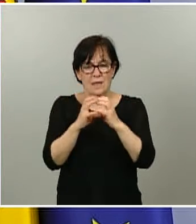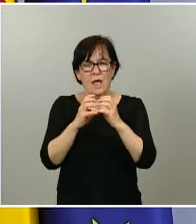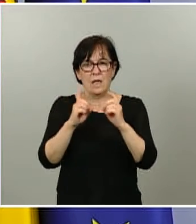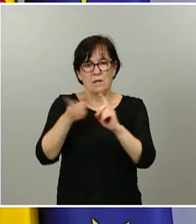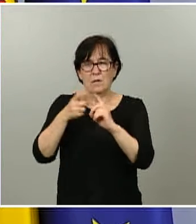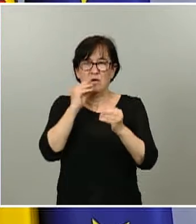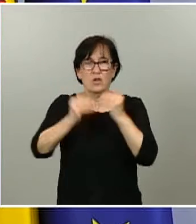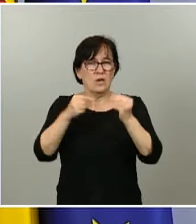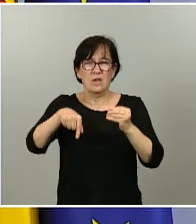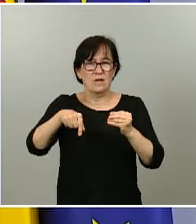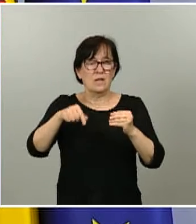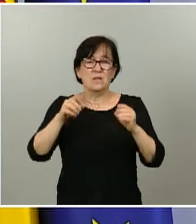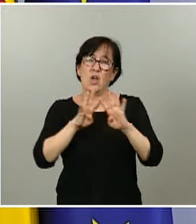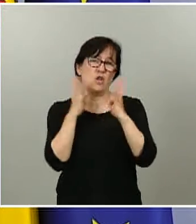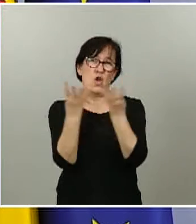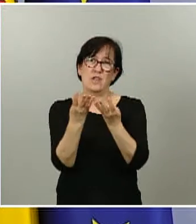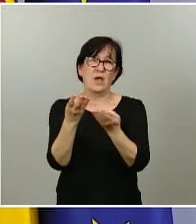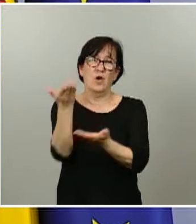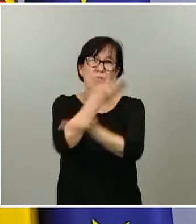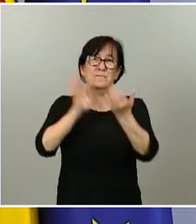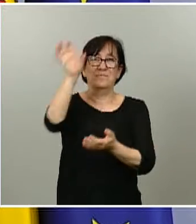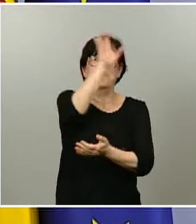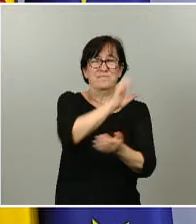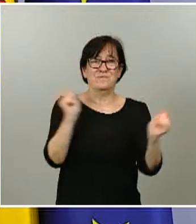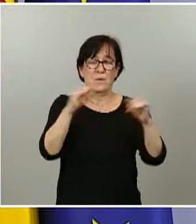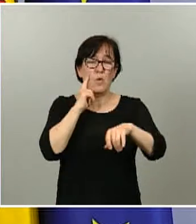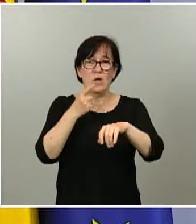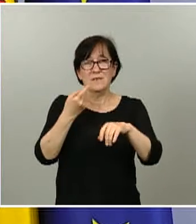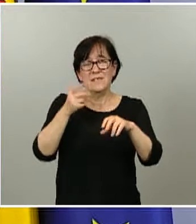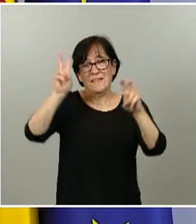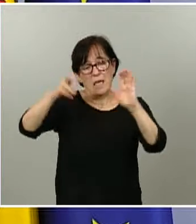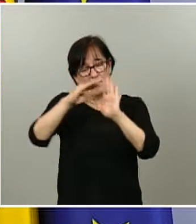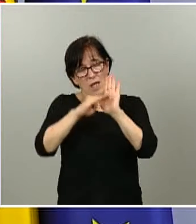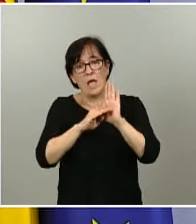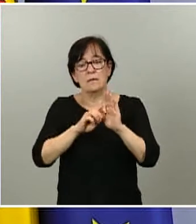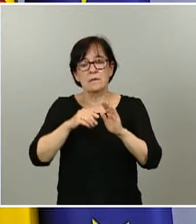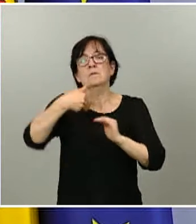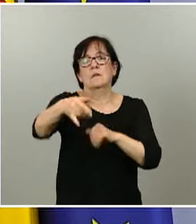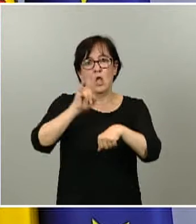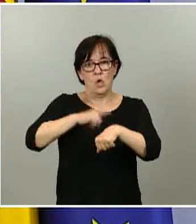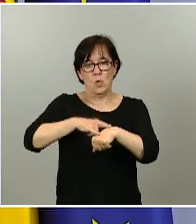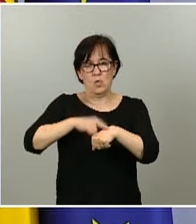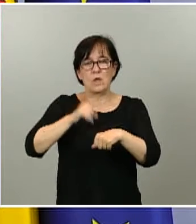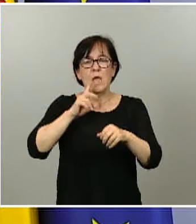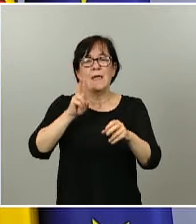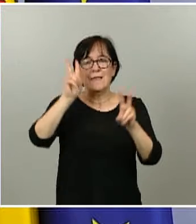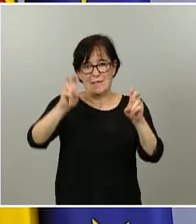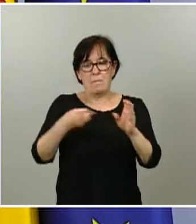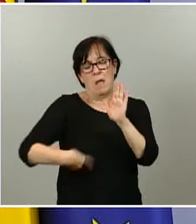celebraremos Consejo Interterritorial por razones de agenda, lo vamos a celebrar el lunes que viene y será uno de los temas que abordaremos. Respecto a